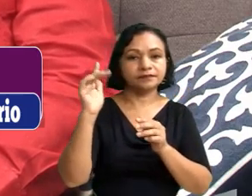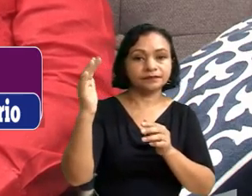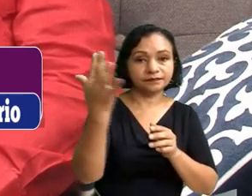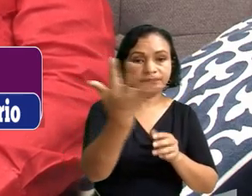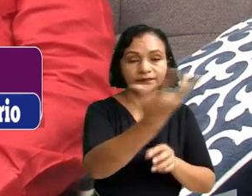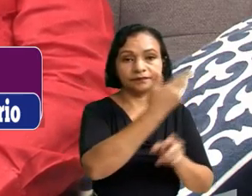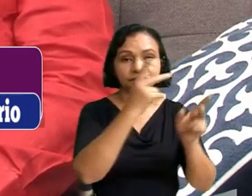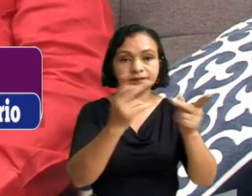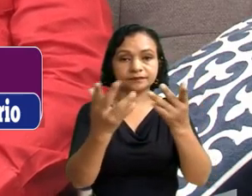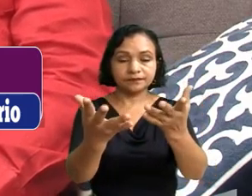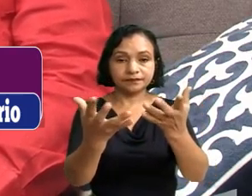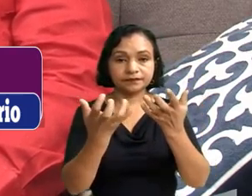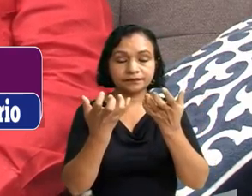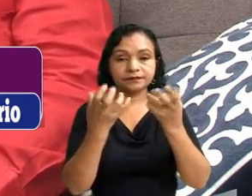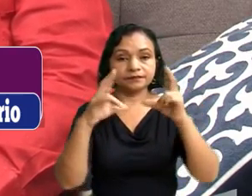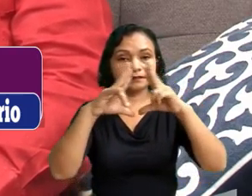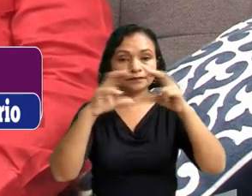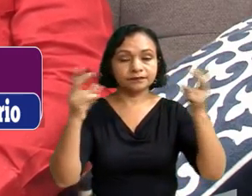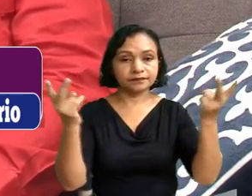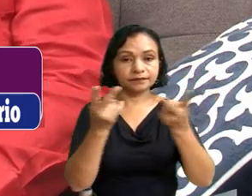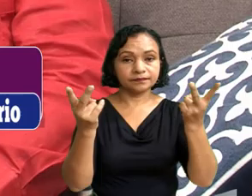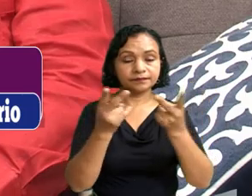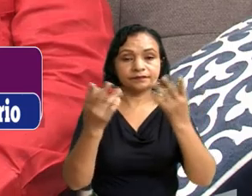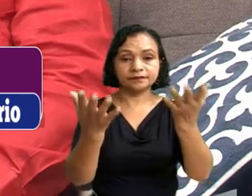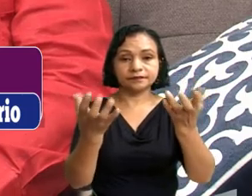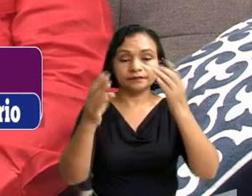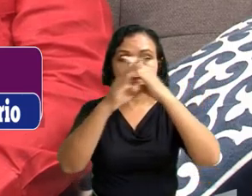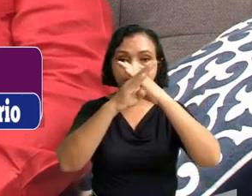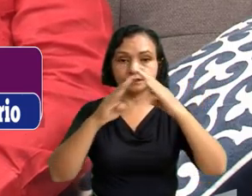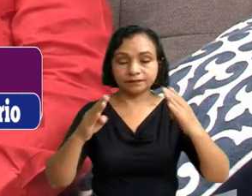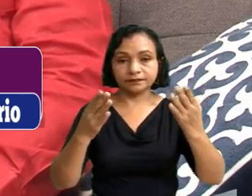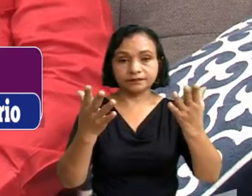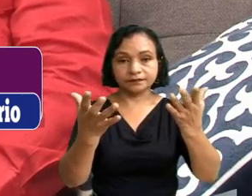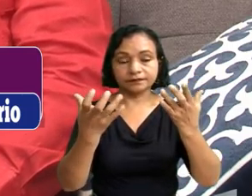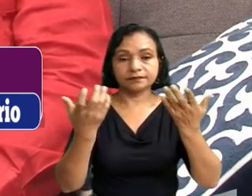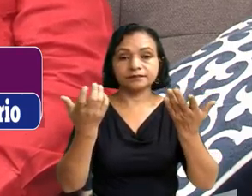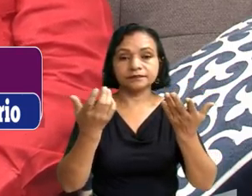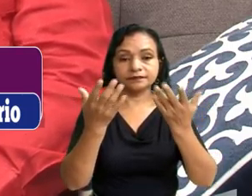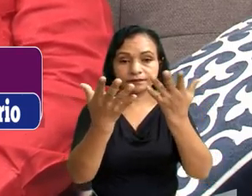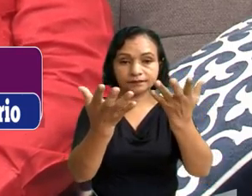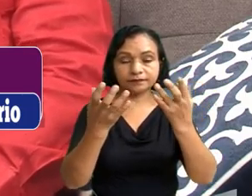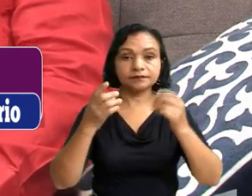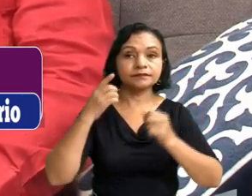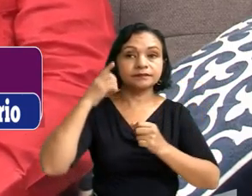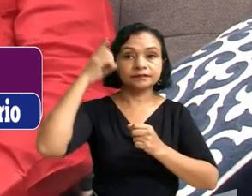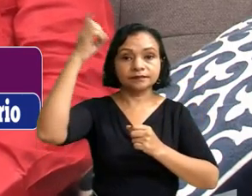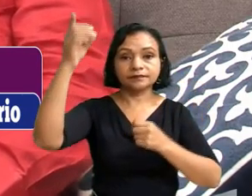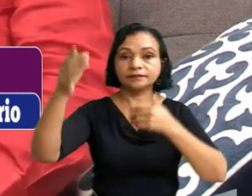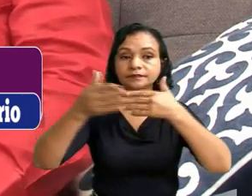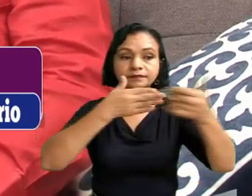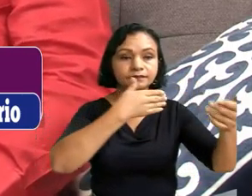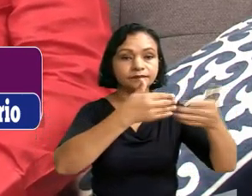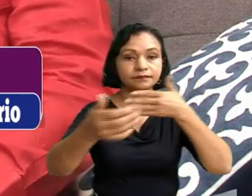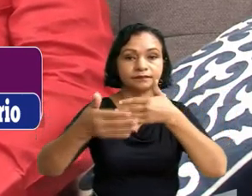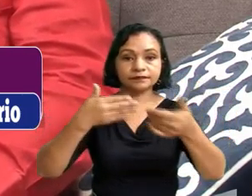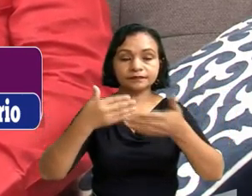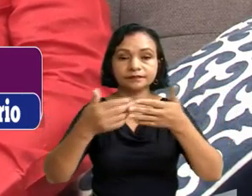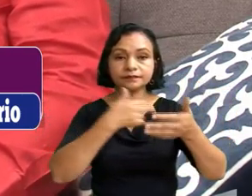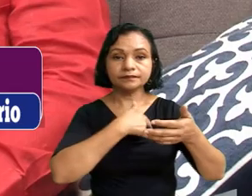quiere ser nicaragüense quiere para atrás quiere desarrollo independientemente que